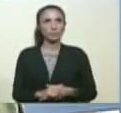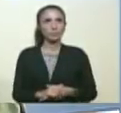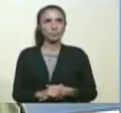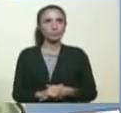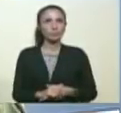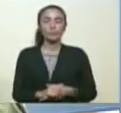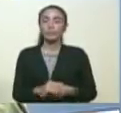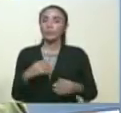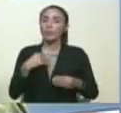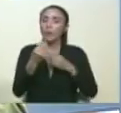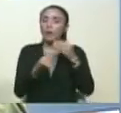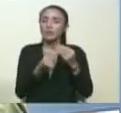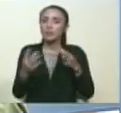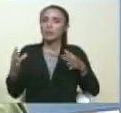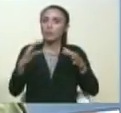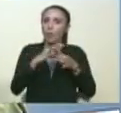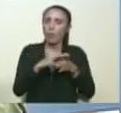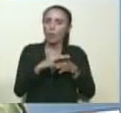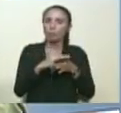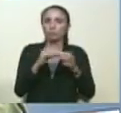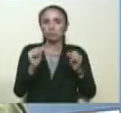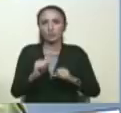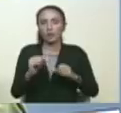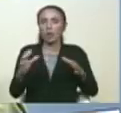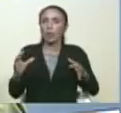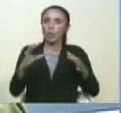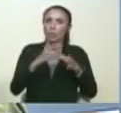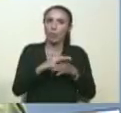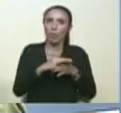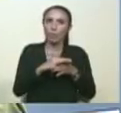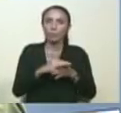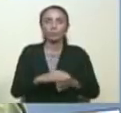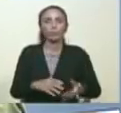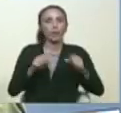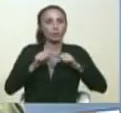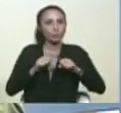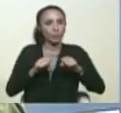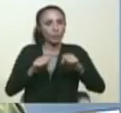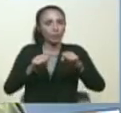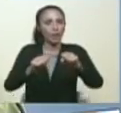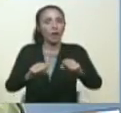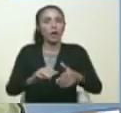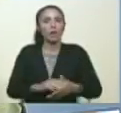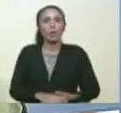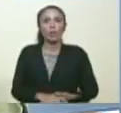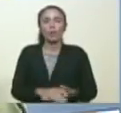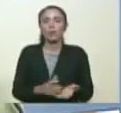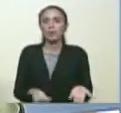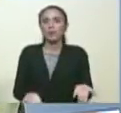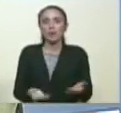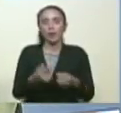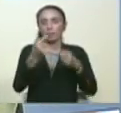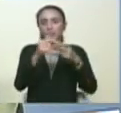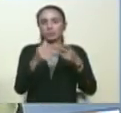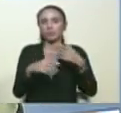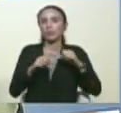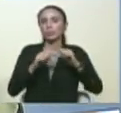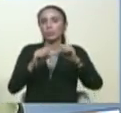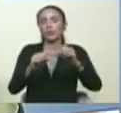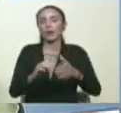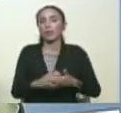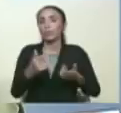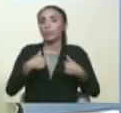Vamos a hacer una alianza con todos los sectores de abasto, supermercados, tiendas, y vamos a poner un